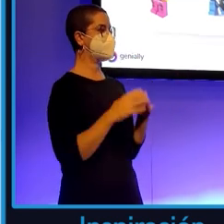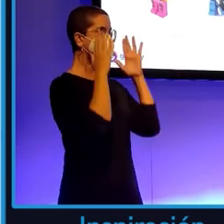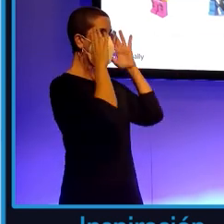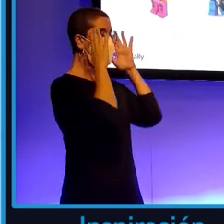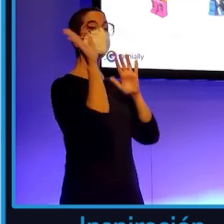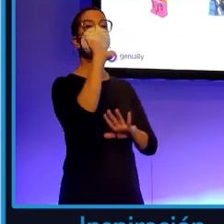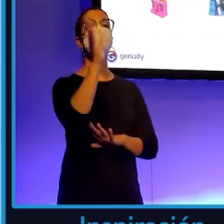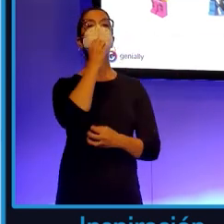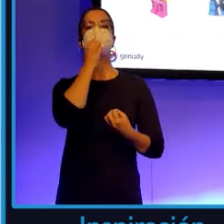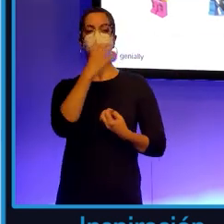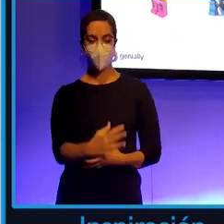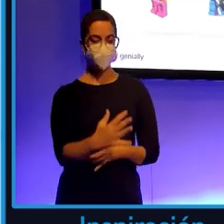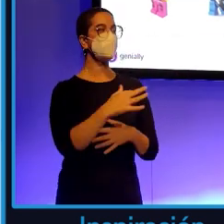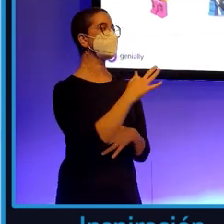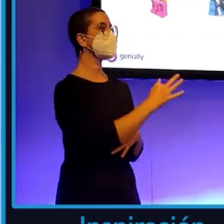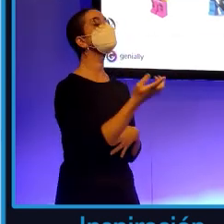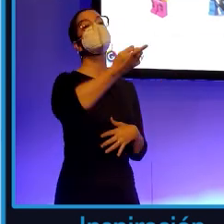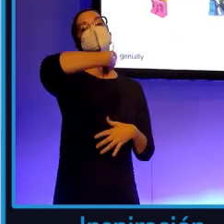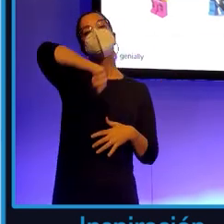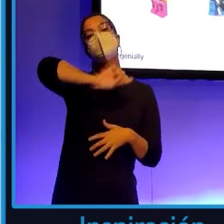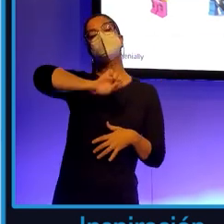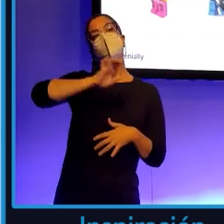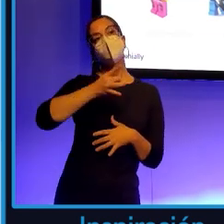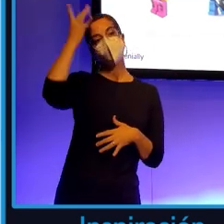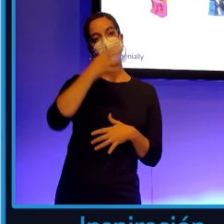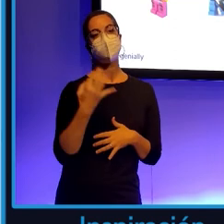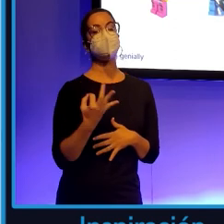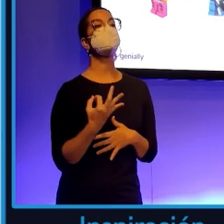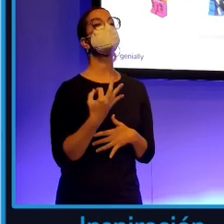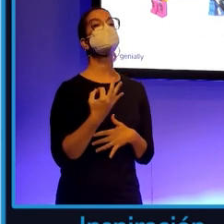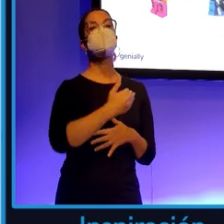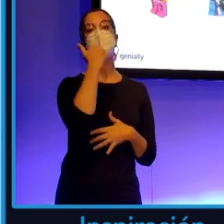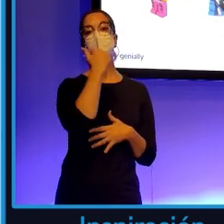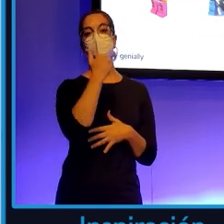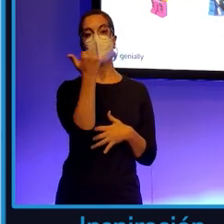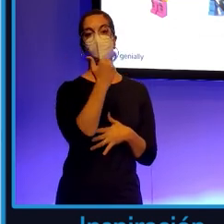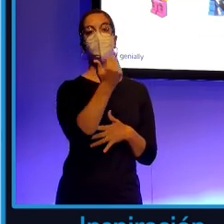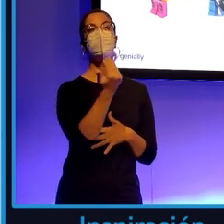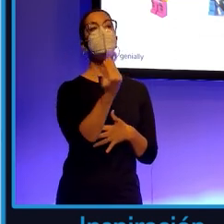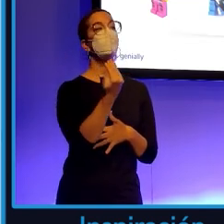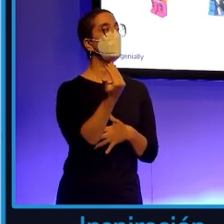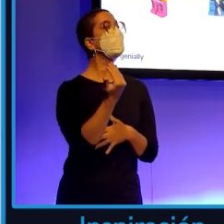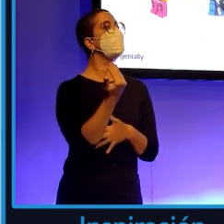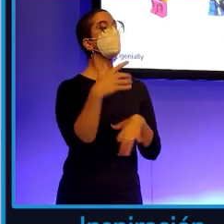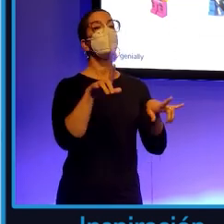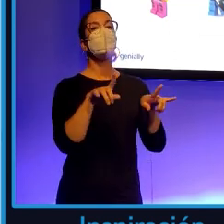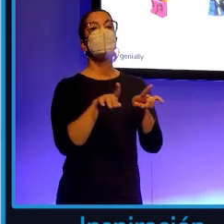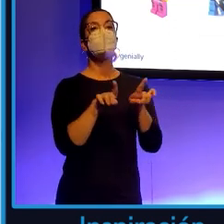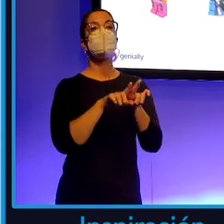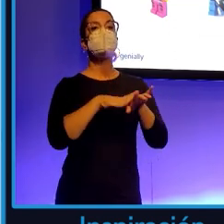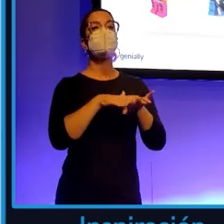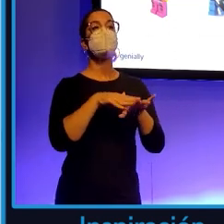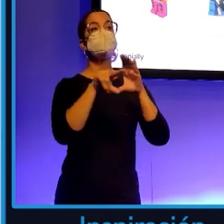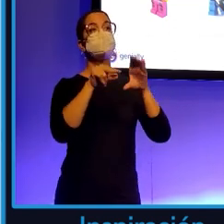hola qué tal a nosotros lo que no se nos ha ocurrido es crear un dispositivo que serviría en teoría para grabar